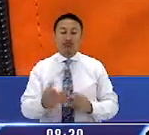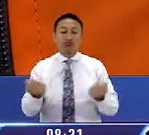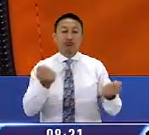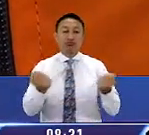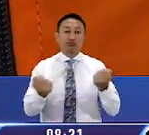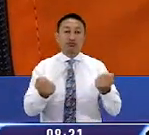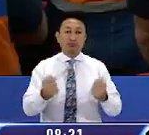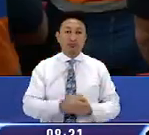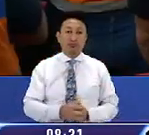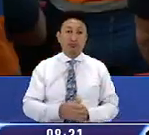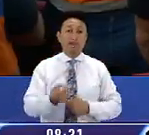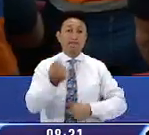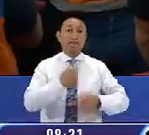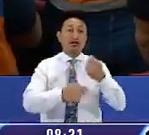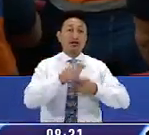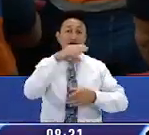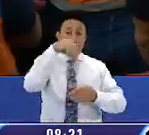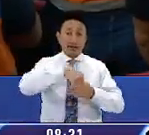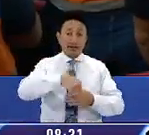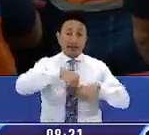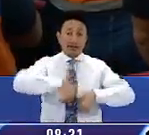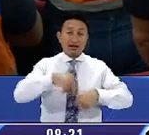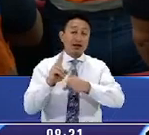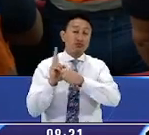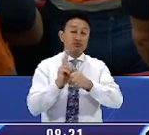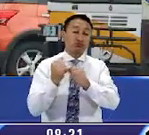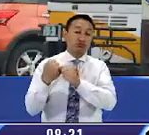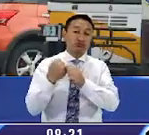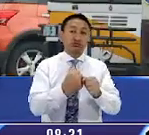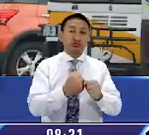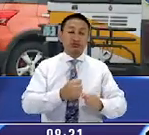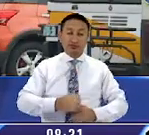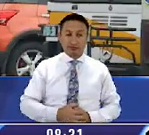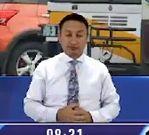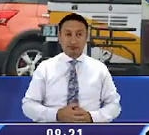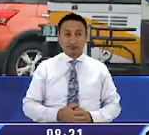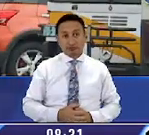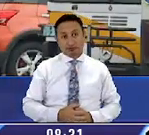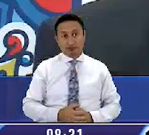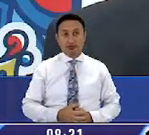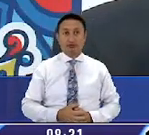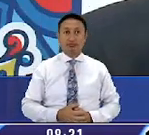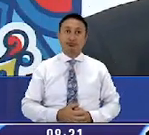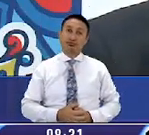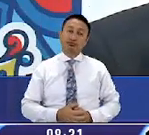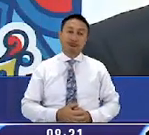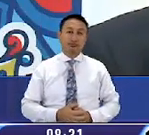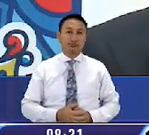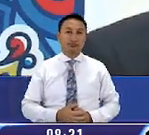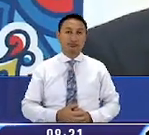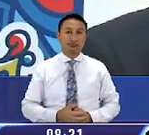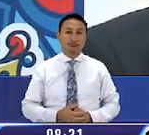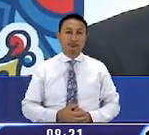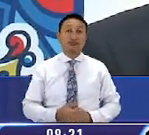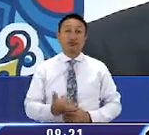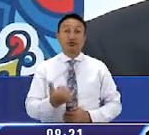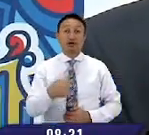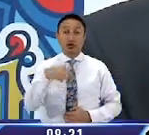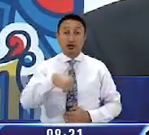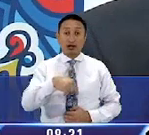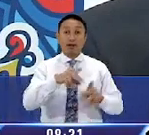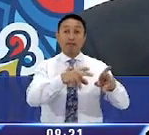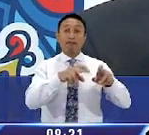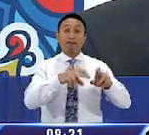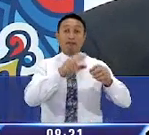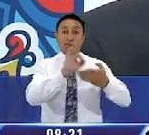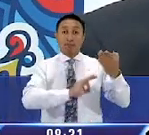regularización de vendedores en las estaciones del sistema de transporte público metropolitano. Hemos regularizado en este momento, hemos facilitado